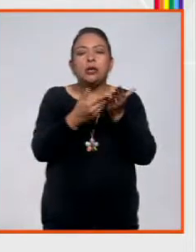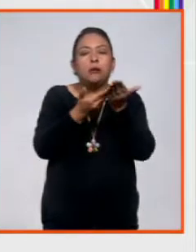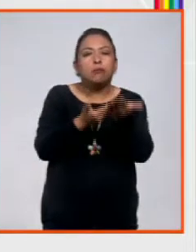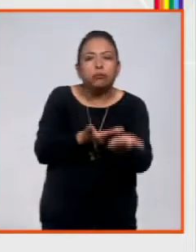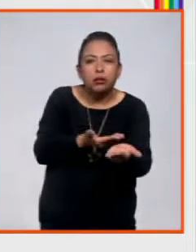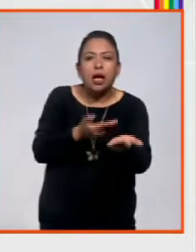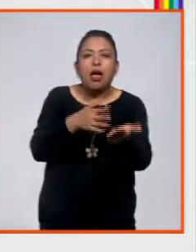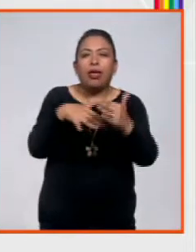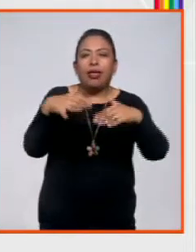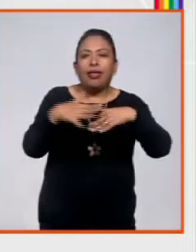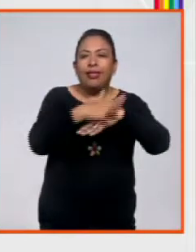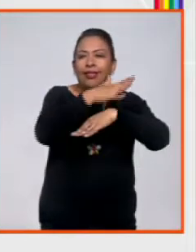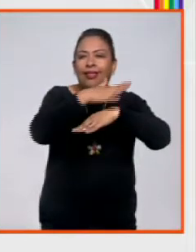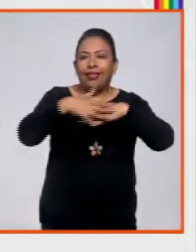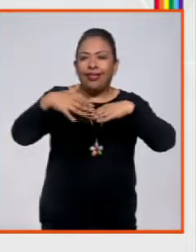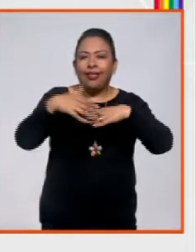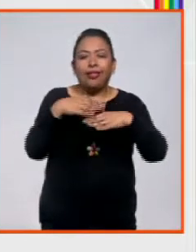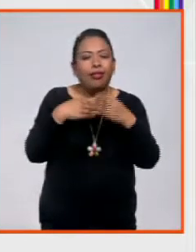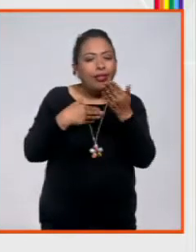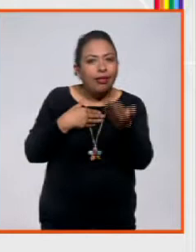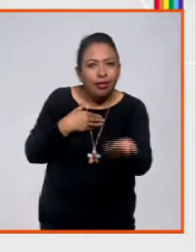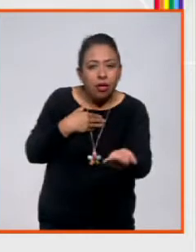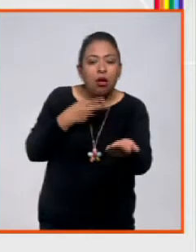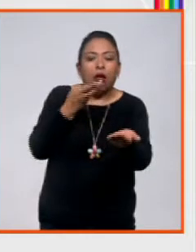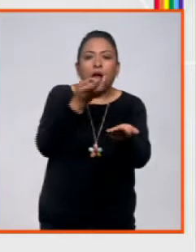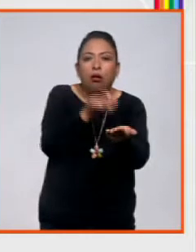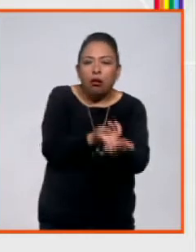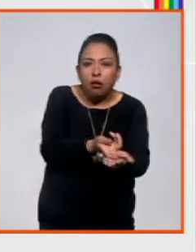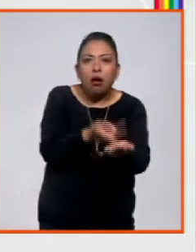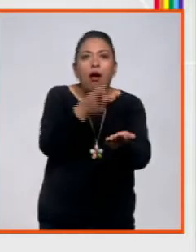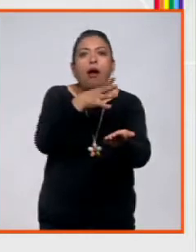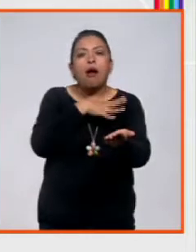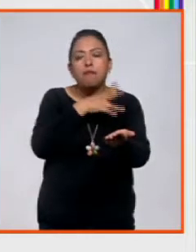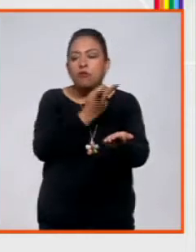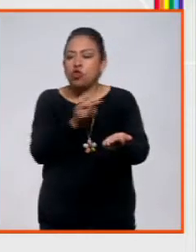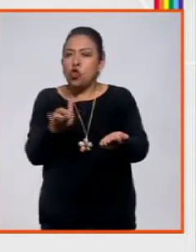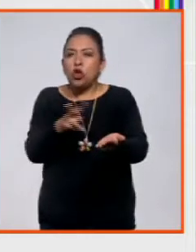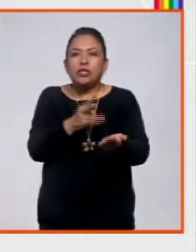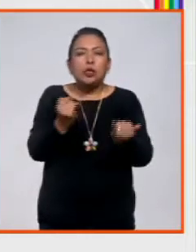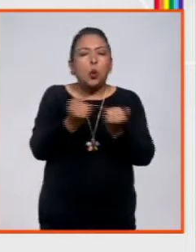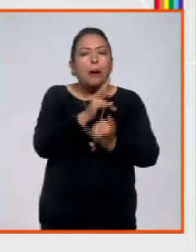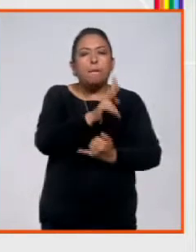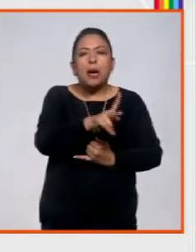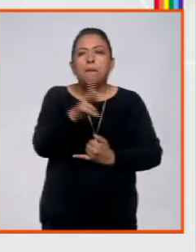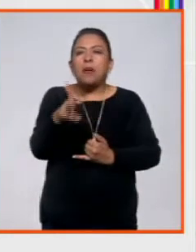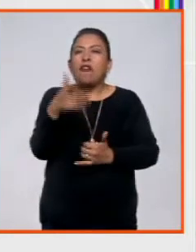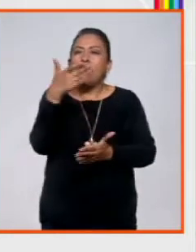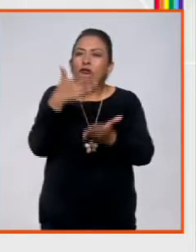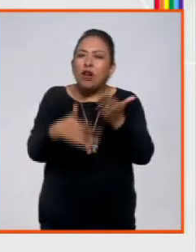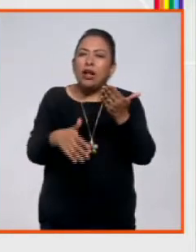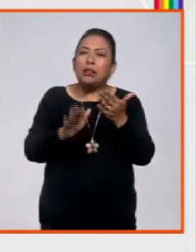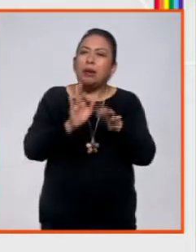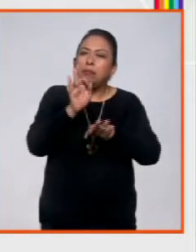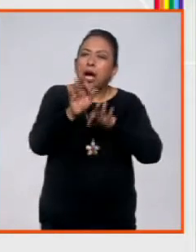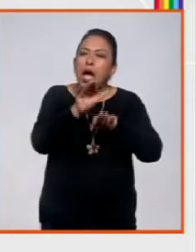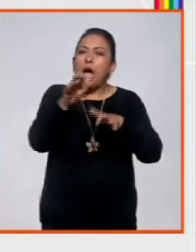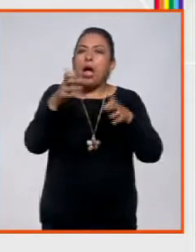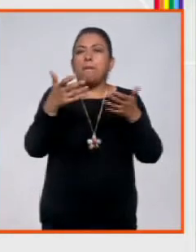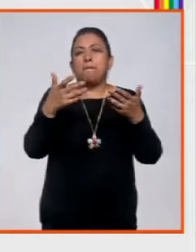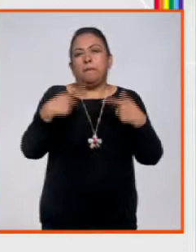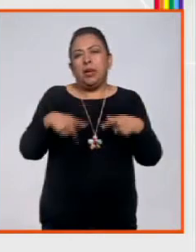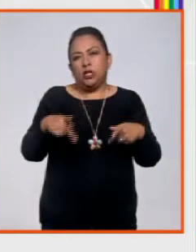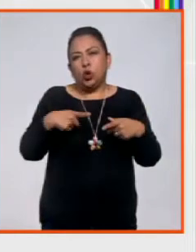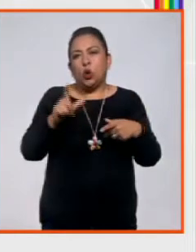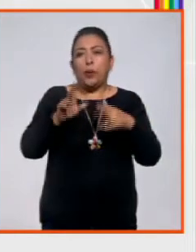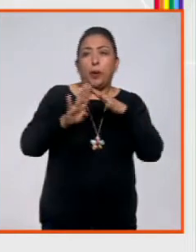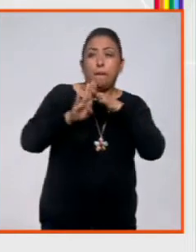encontrado en las playas de turquía y que allí hay un de esta de esta falta de humanidad en relación a